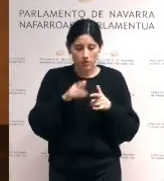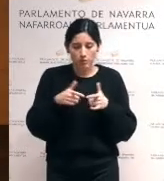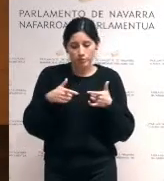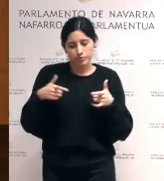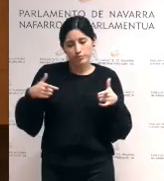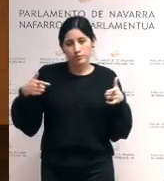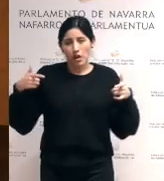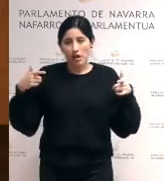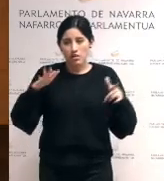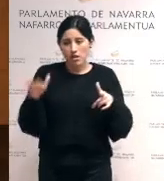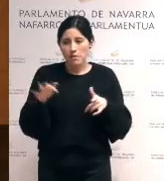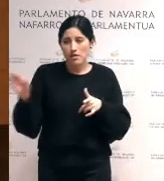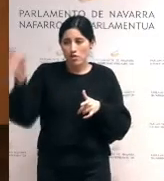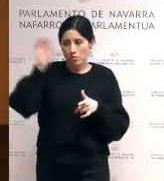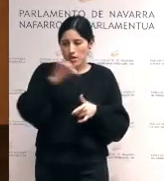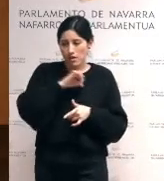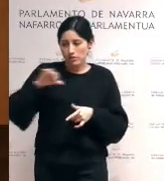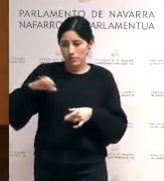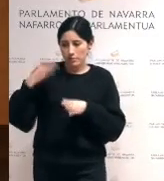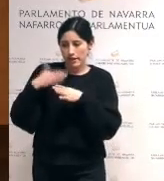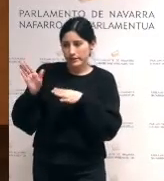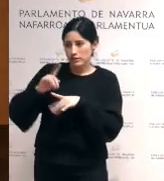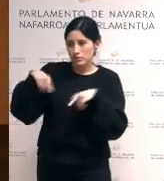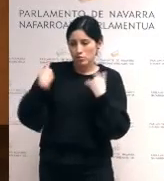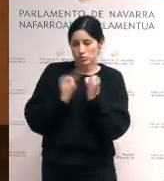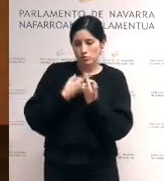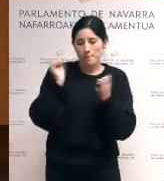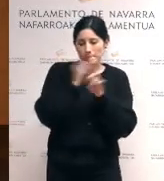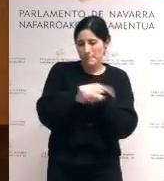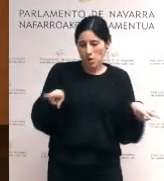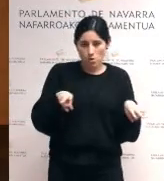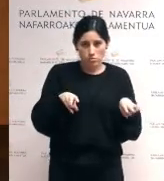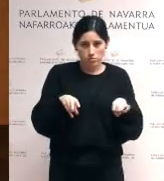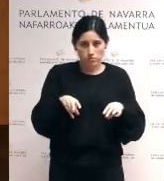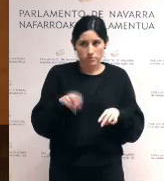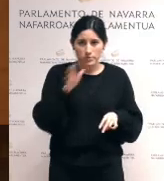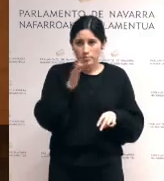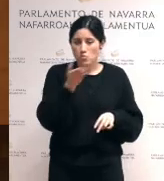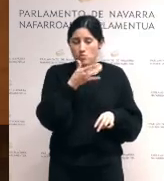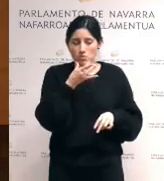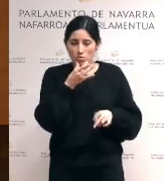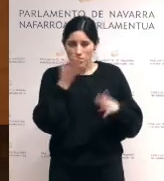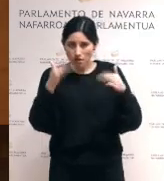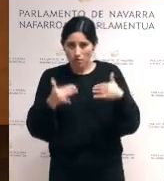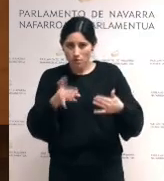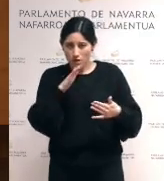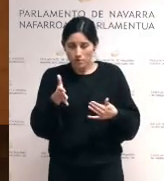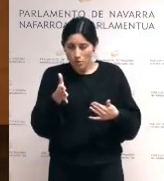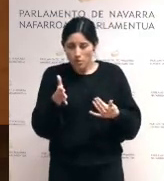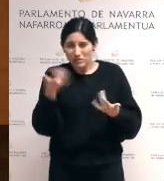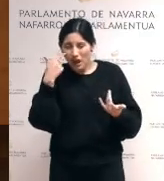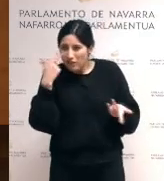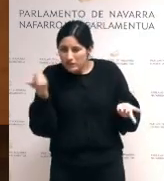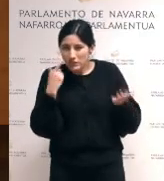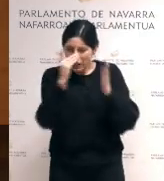peor que el resto de comunidades autónomas. ¿De verdad que no se les cae la cara de vergüenza? ¿Qué no hubieran dicho ustedes ante estos datos